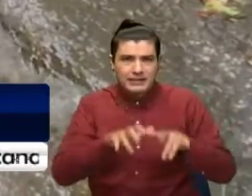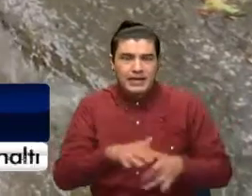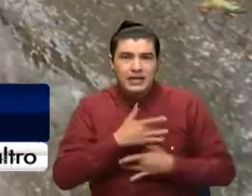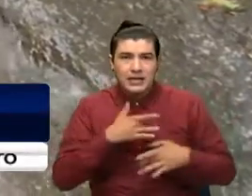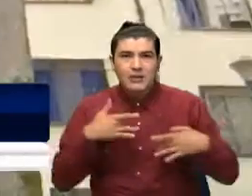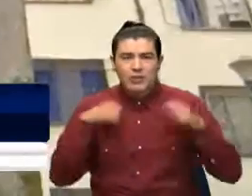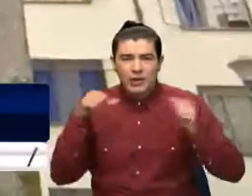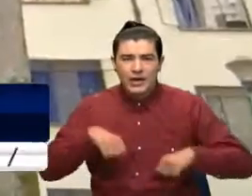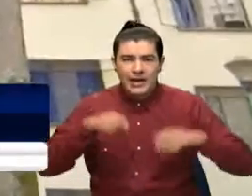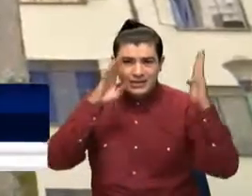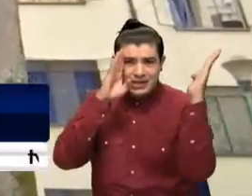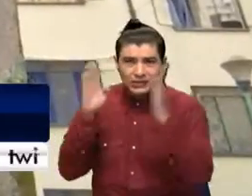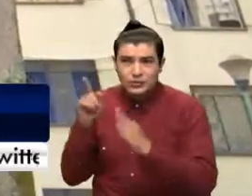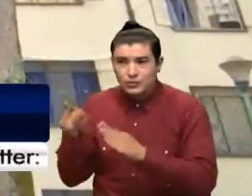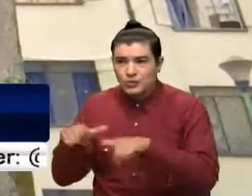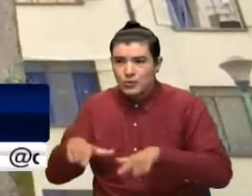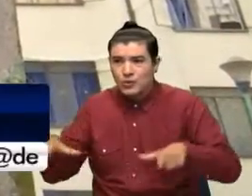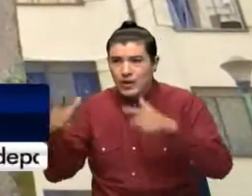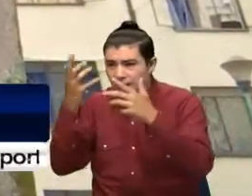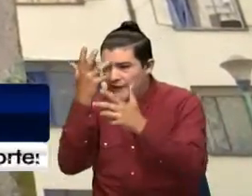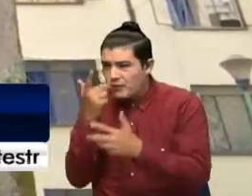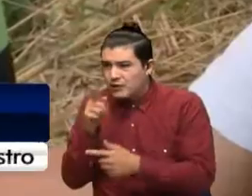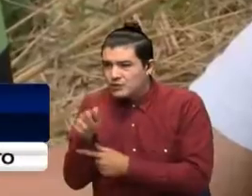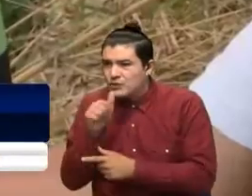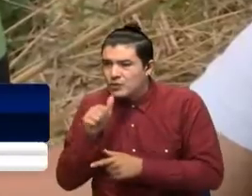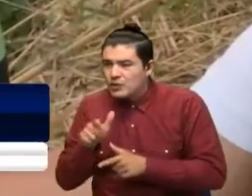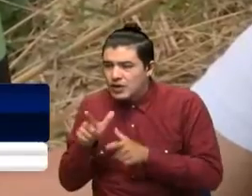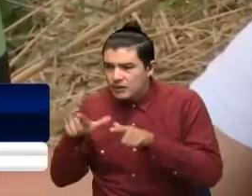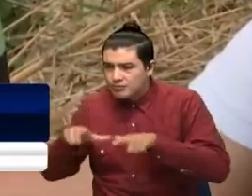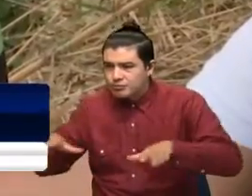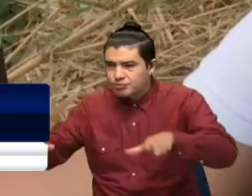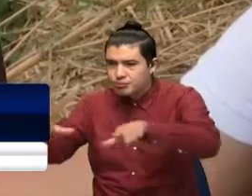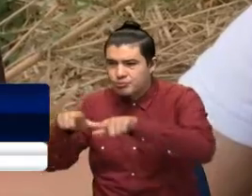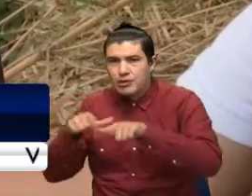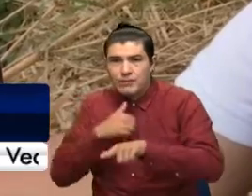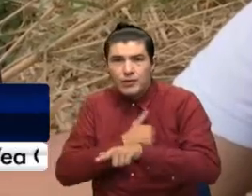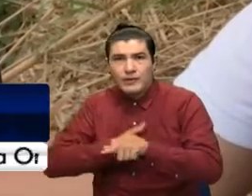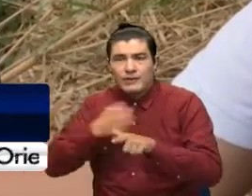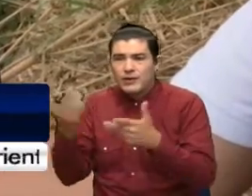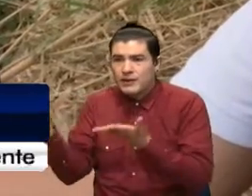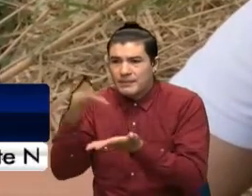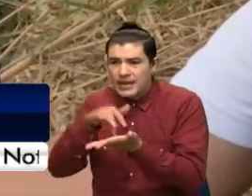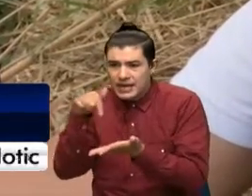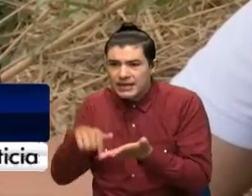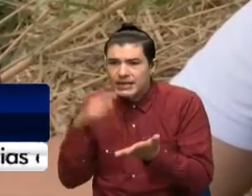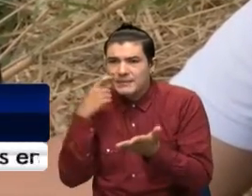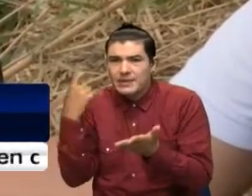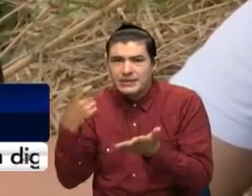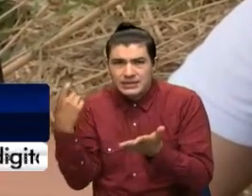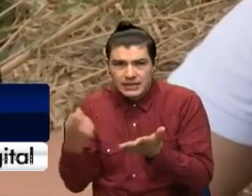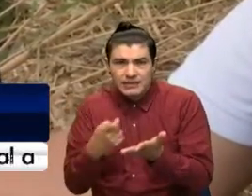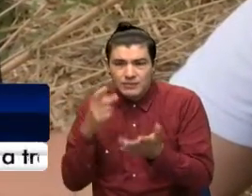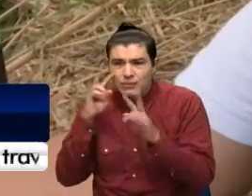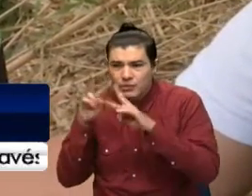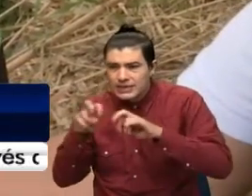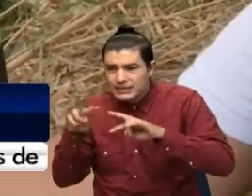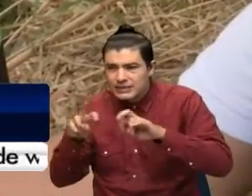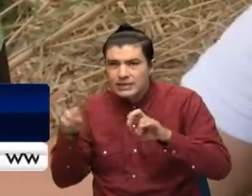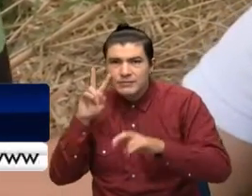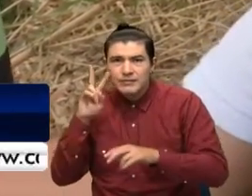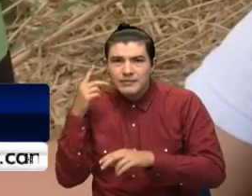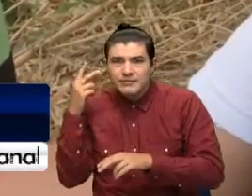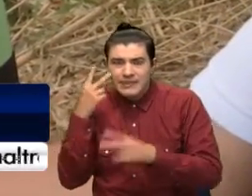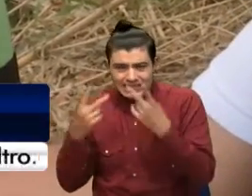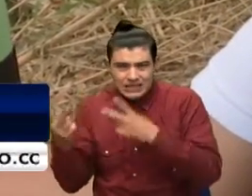afecta o no a su urbanización que por favor nos visiten y hagan una visita para ver si podemos darle solución nosotros